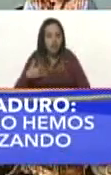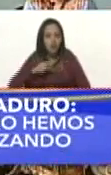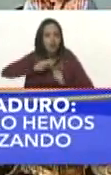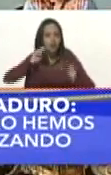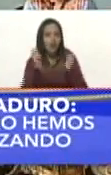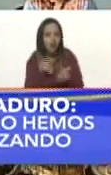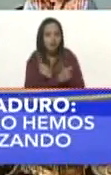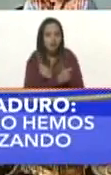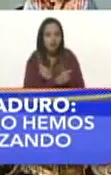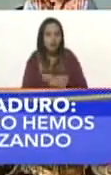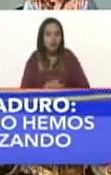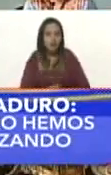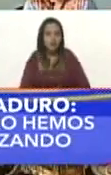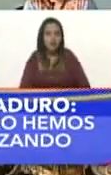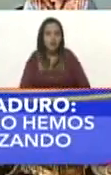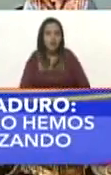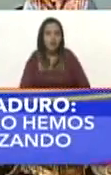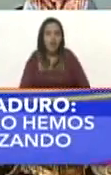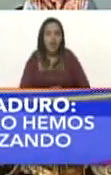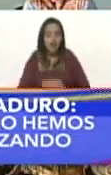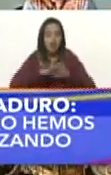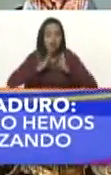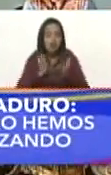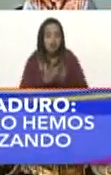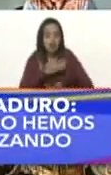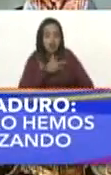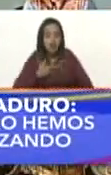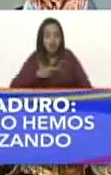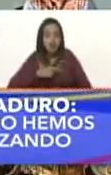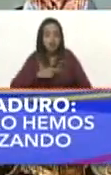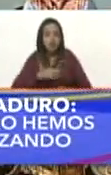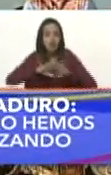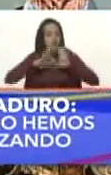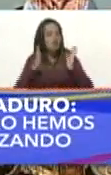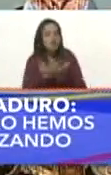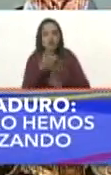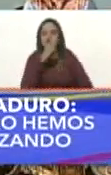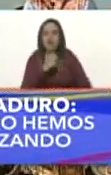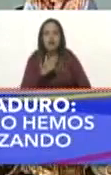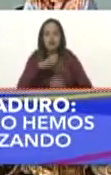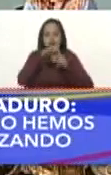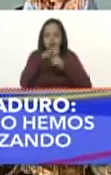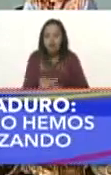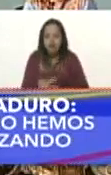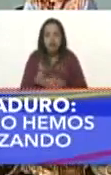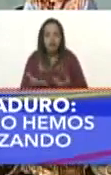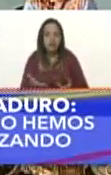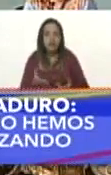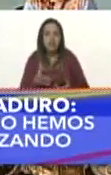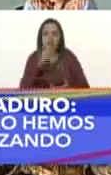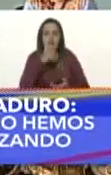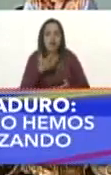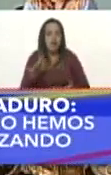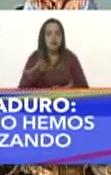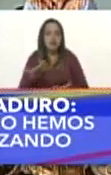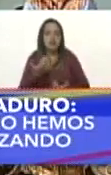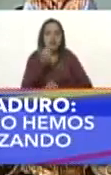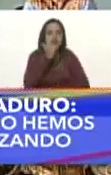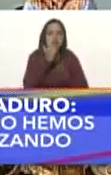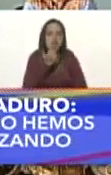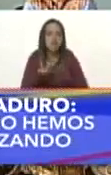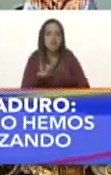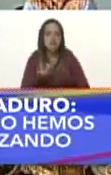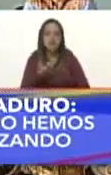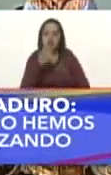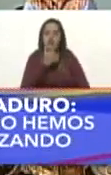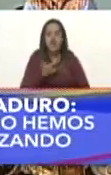cambios, de los que en el mundo queremos un mundo sin imperialismo, sin colonialismo, sin